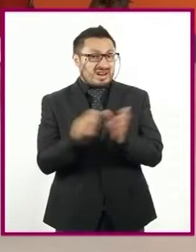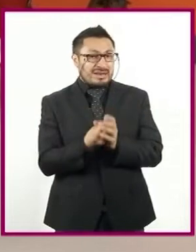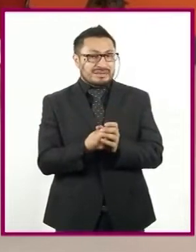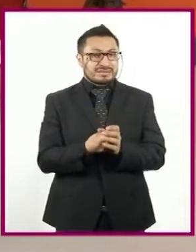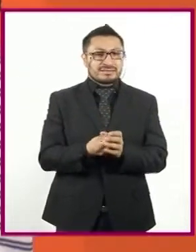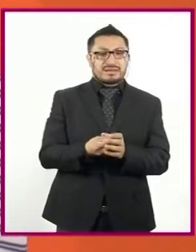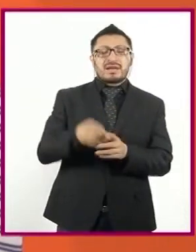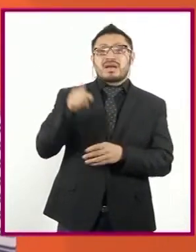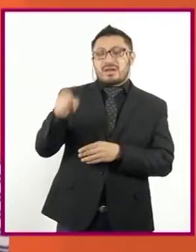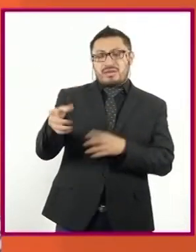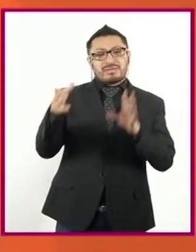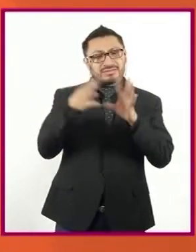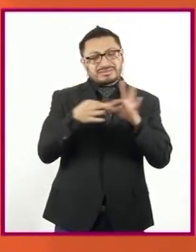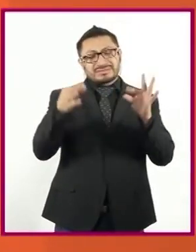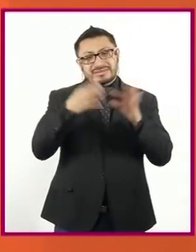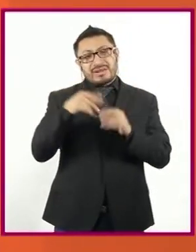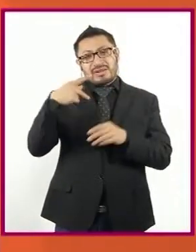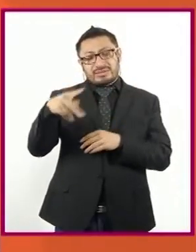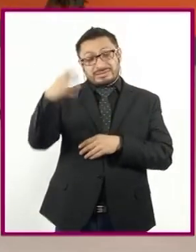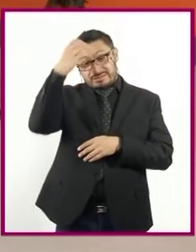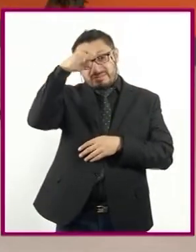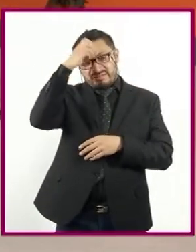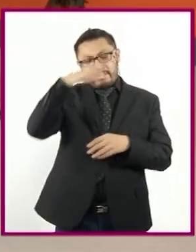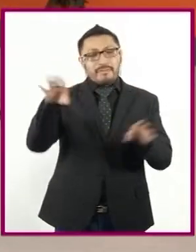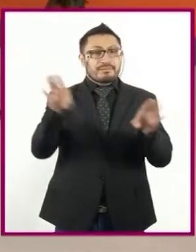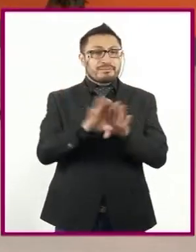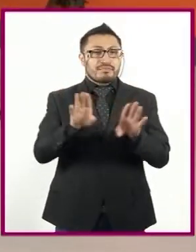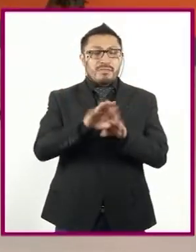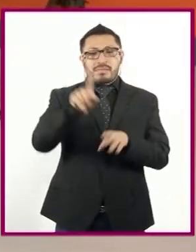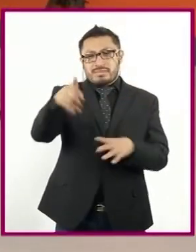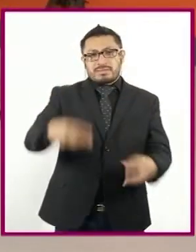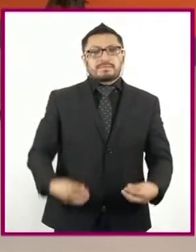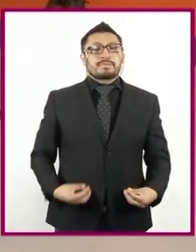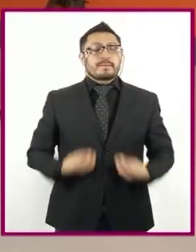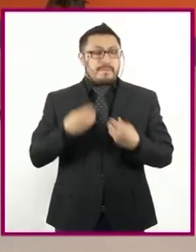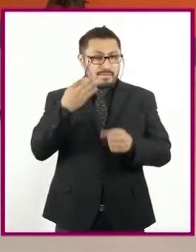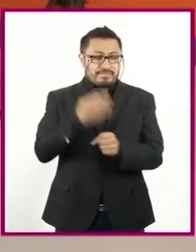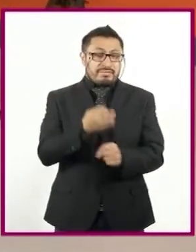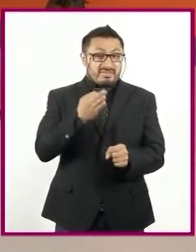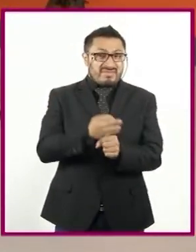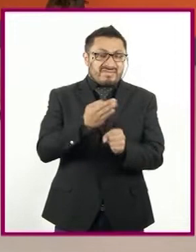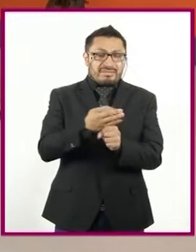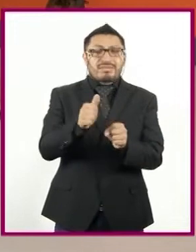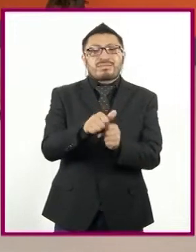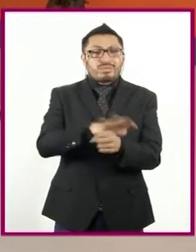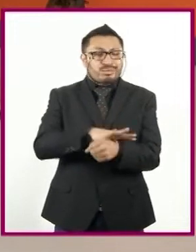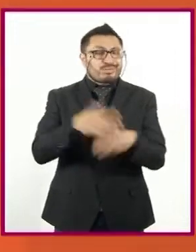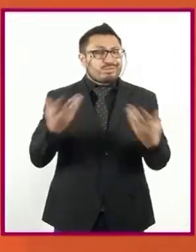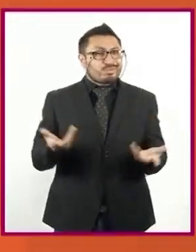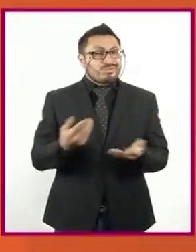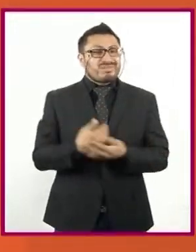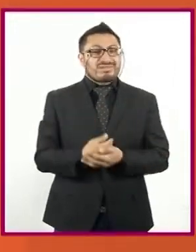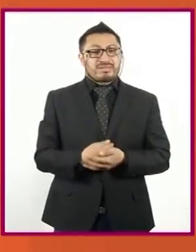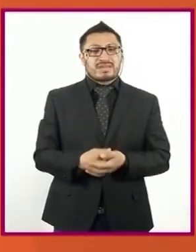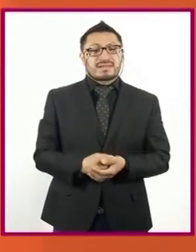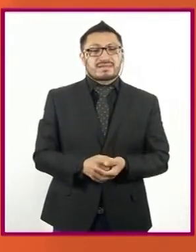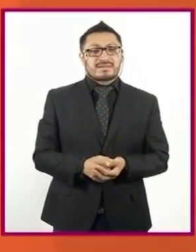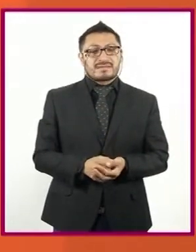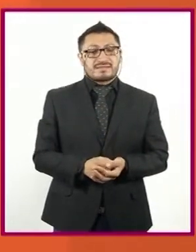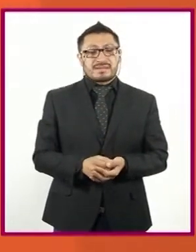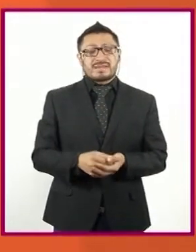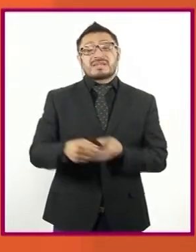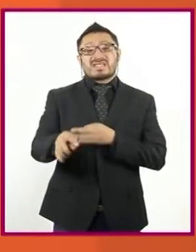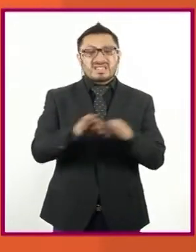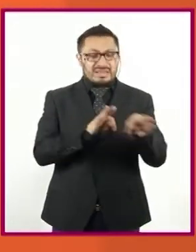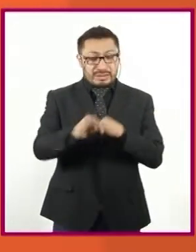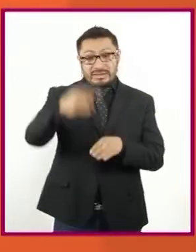cierto, platícanos tu experiencia. ¿Cómo has vivido la situación de la pandemia? Pues trabajando